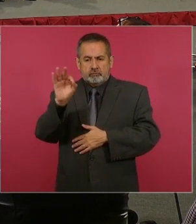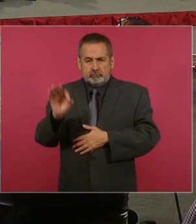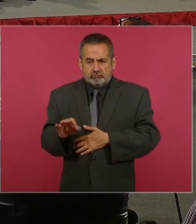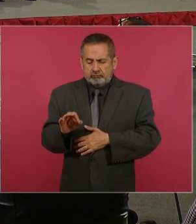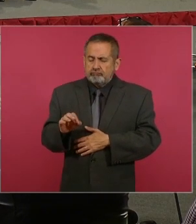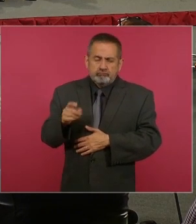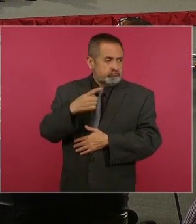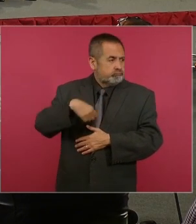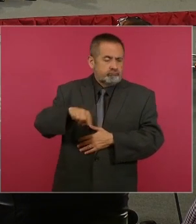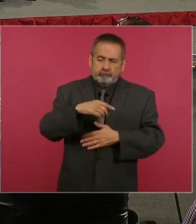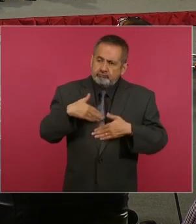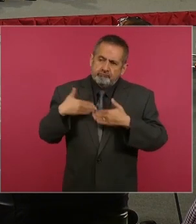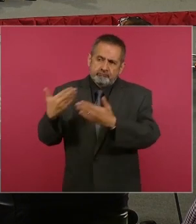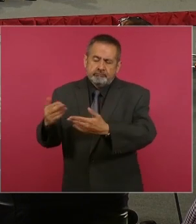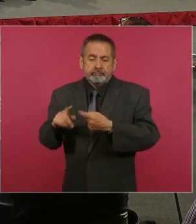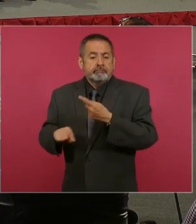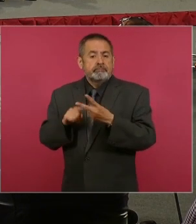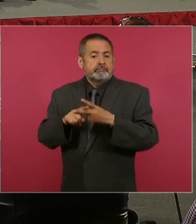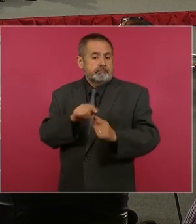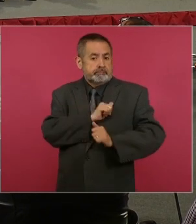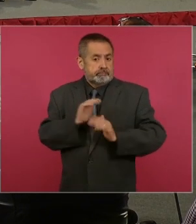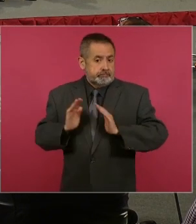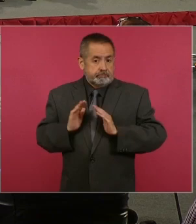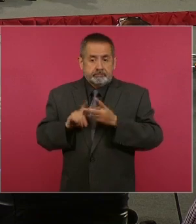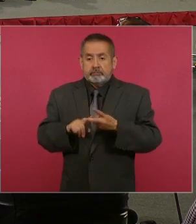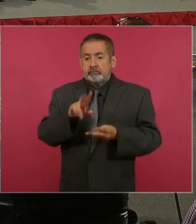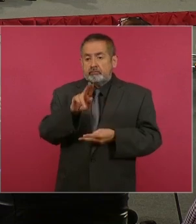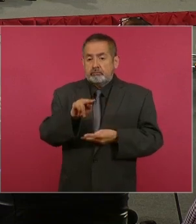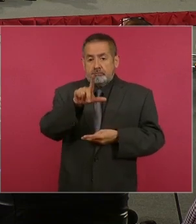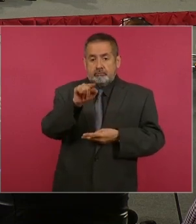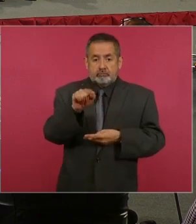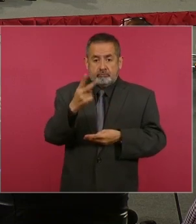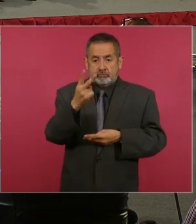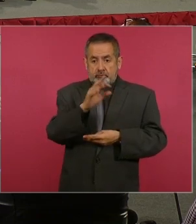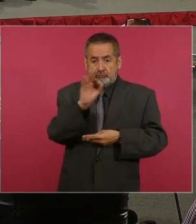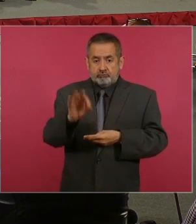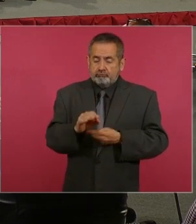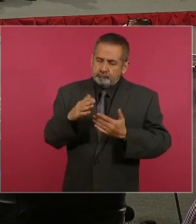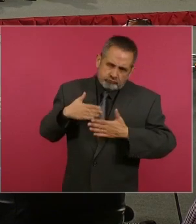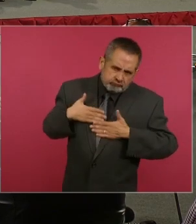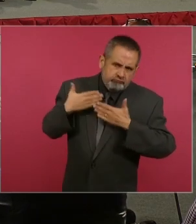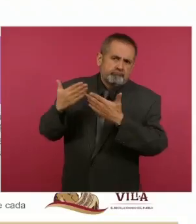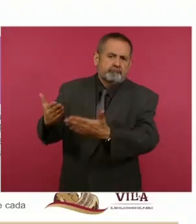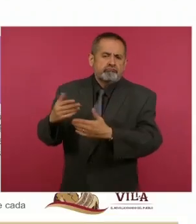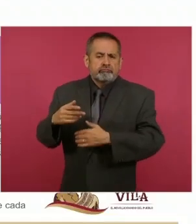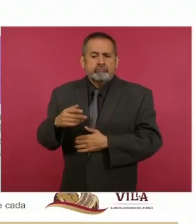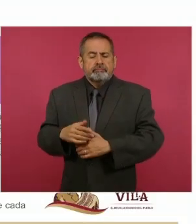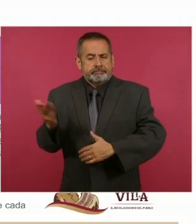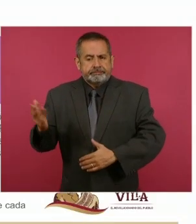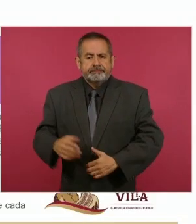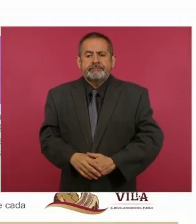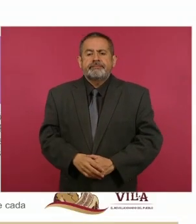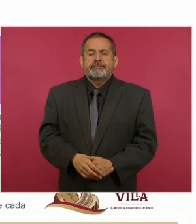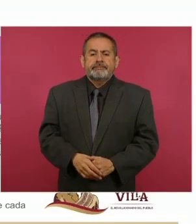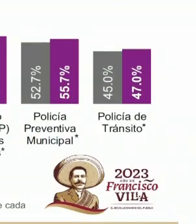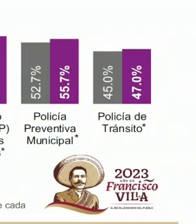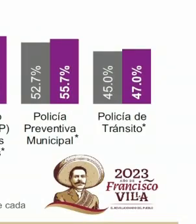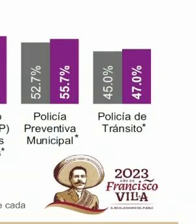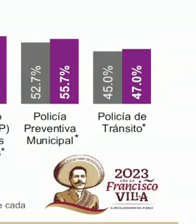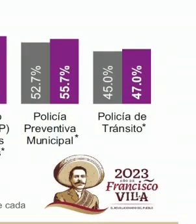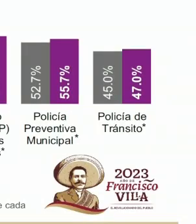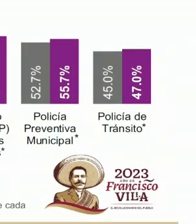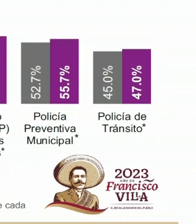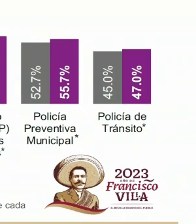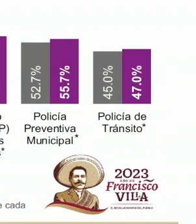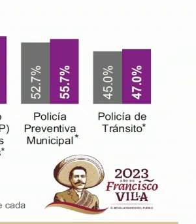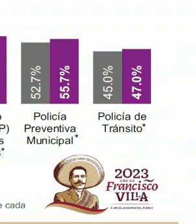90,1%, el Ejército, que tiene 87,2% de confianza de la población, y la Guardia Nacional, que es un